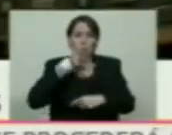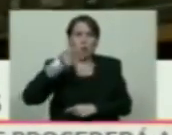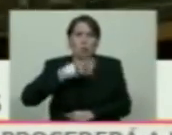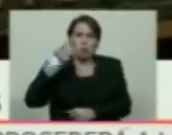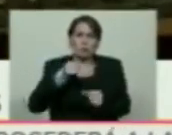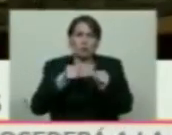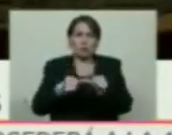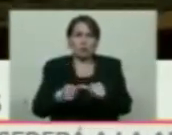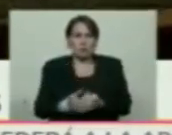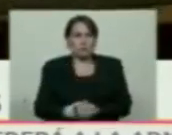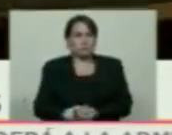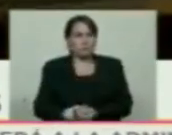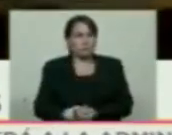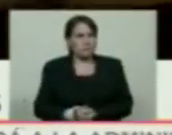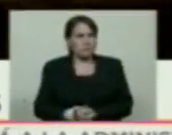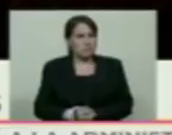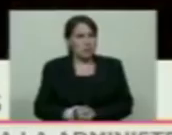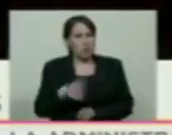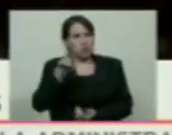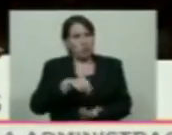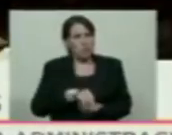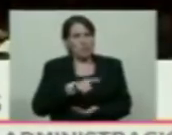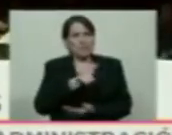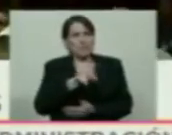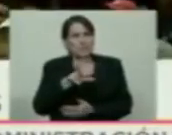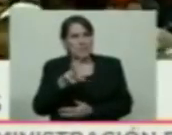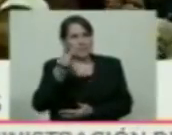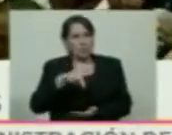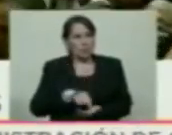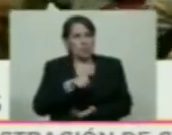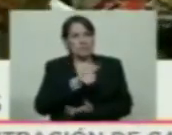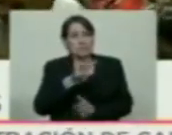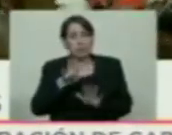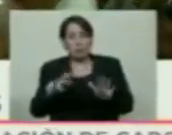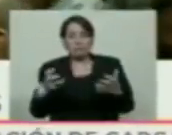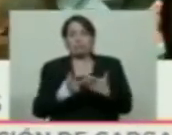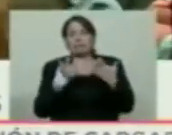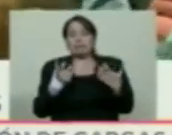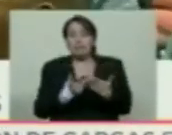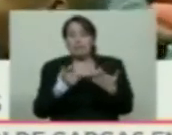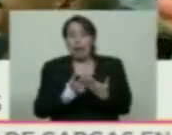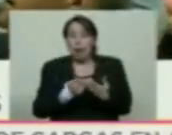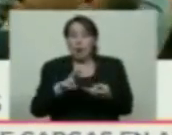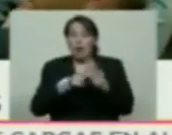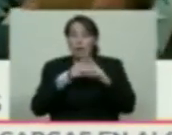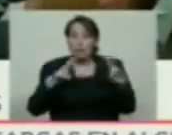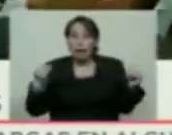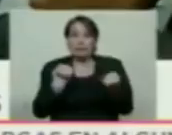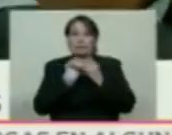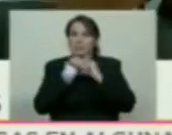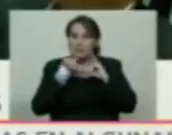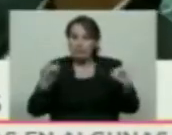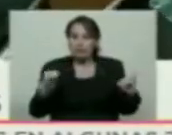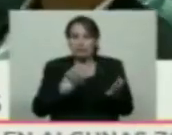país. El periodo 2013-2019 ha sido la batalla por la paz, por la independencia y la soberanía. El